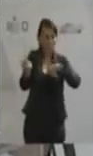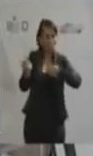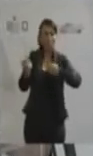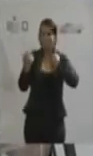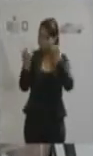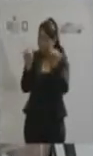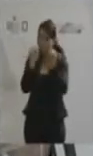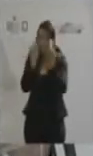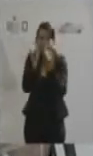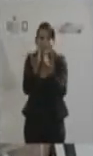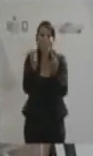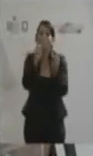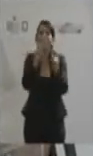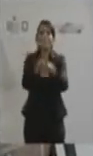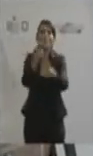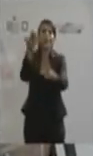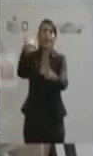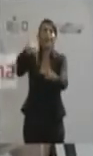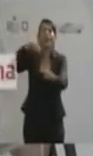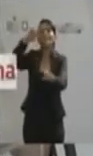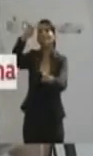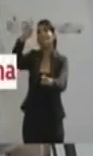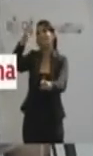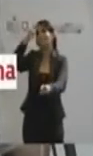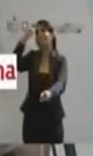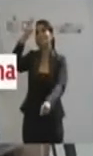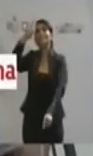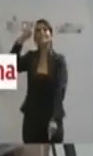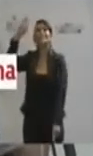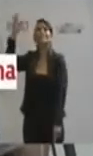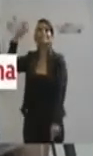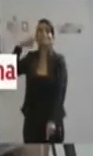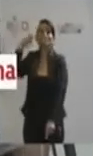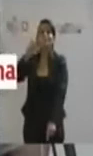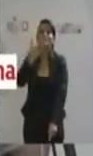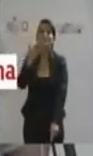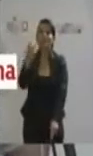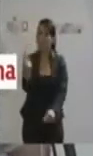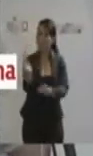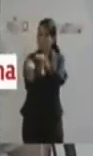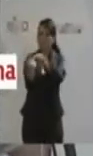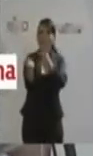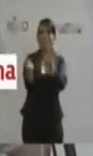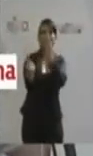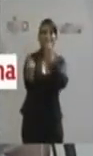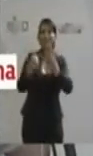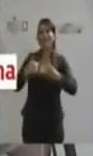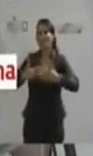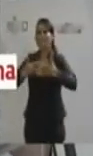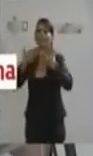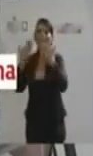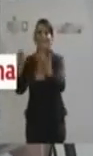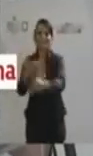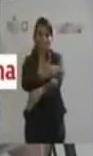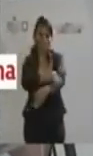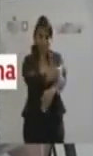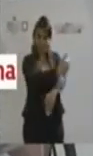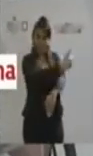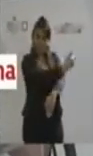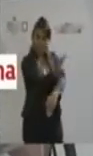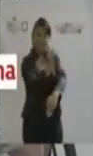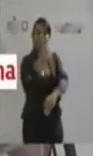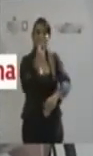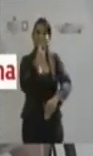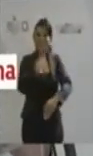querétaro de antaño ese querétaro donde yo confiaba en un policía donde mi familia me decía que podía confiar en el policía